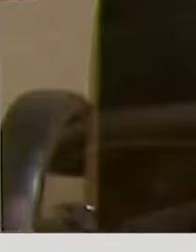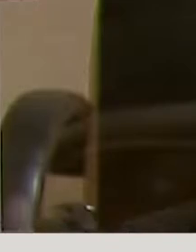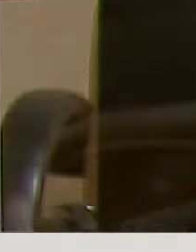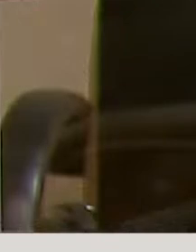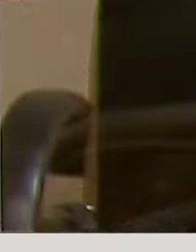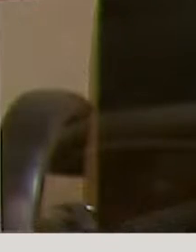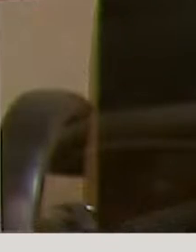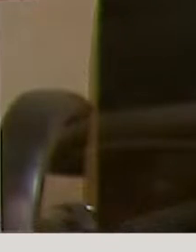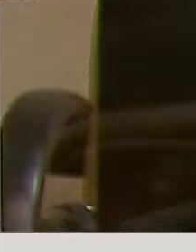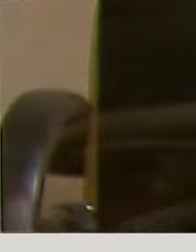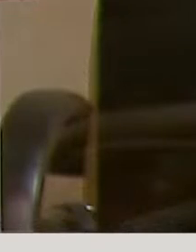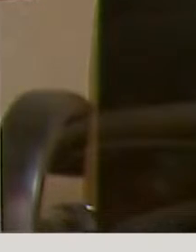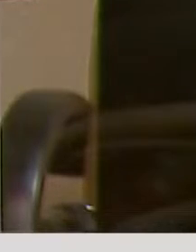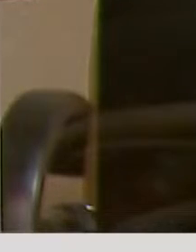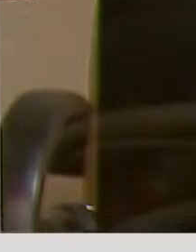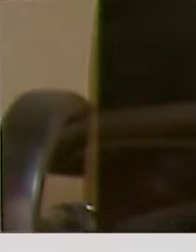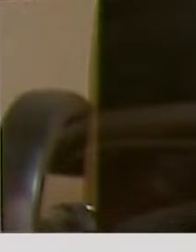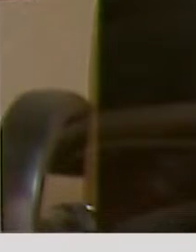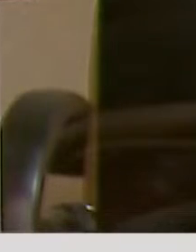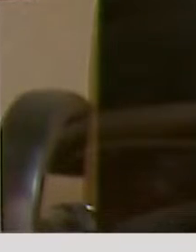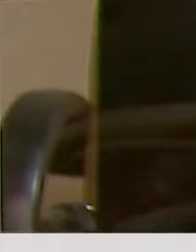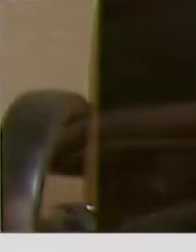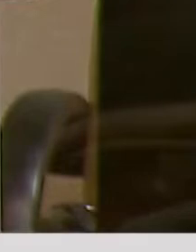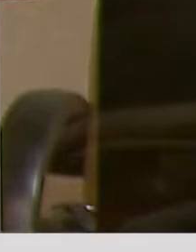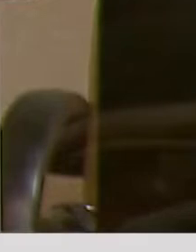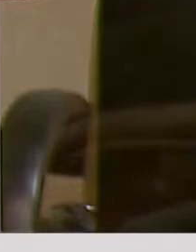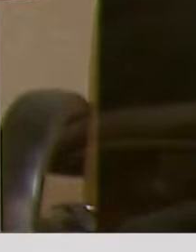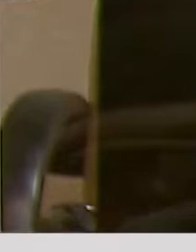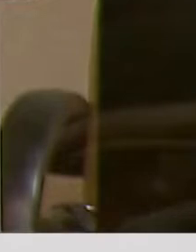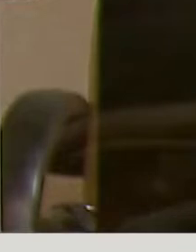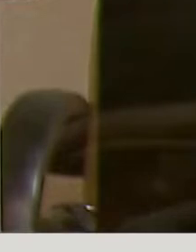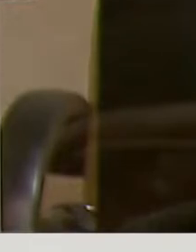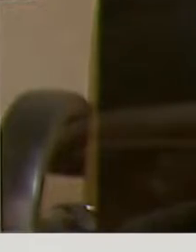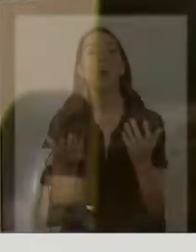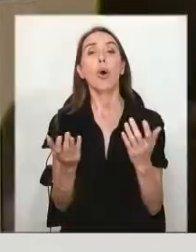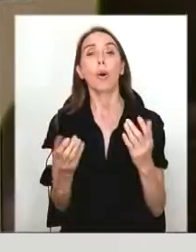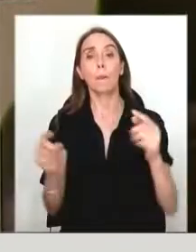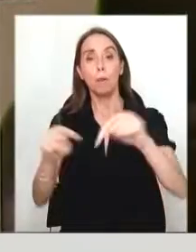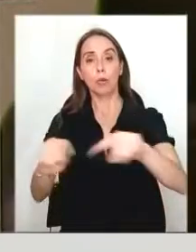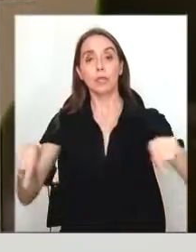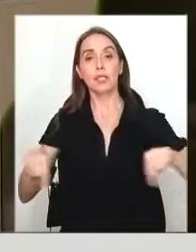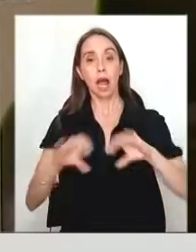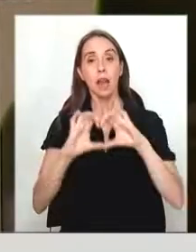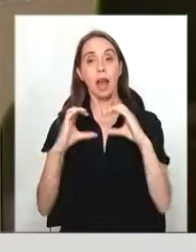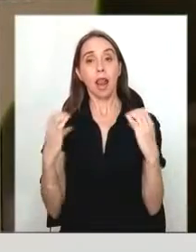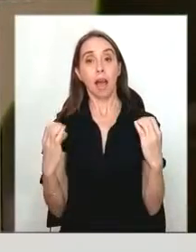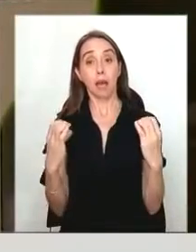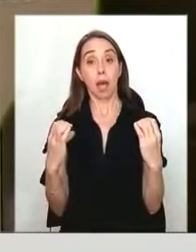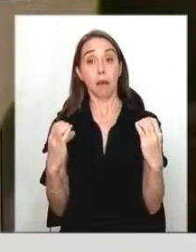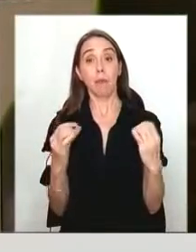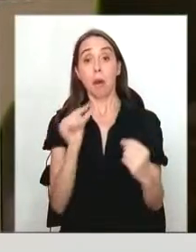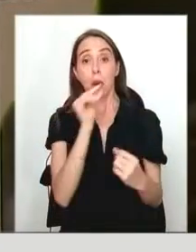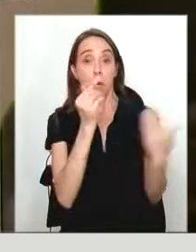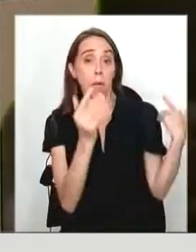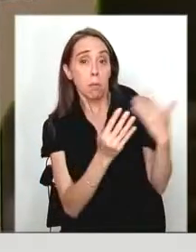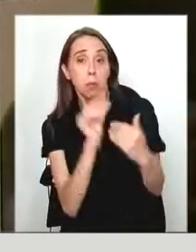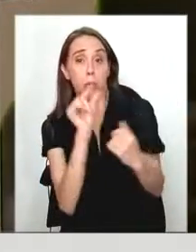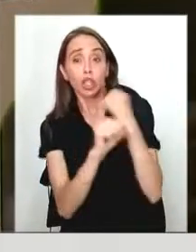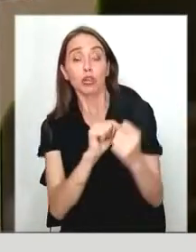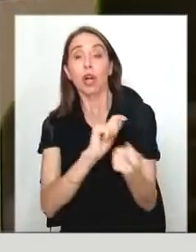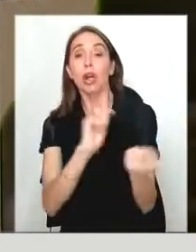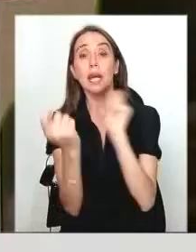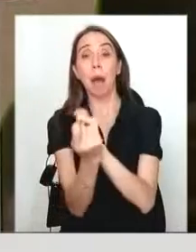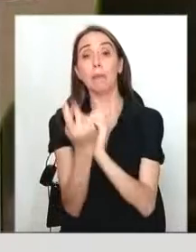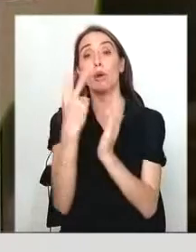presidente, pero contándole también a ella cómo ha cambiado esta sala en pocos años, porque justamente el